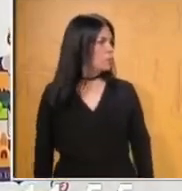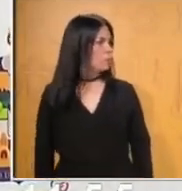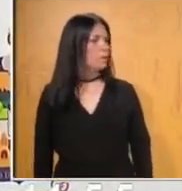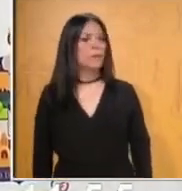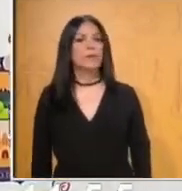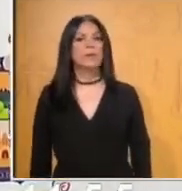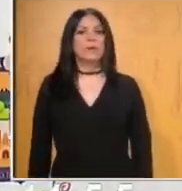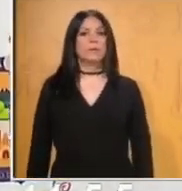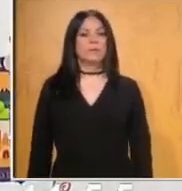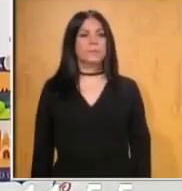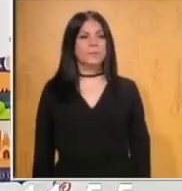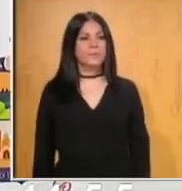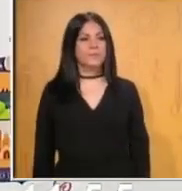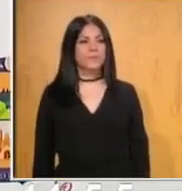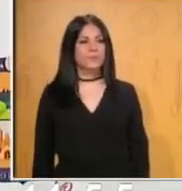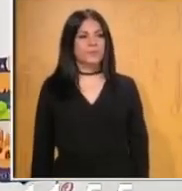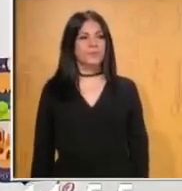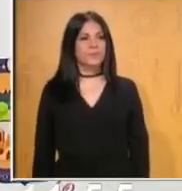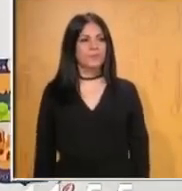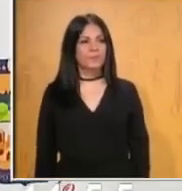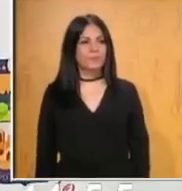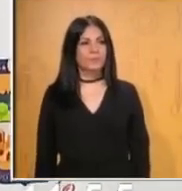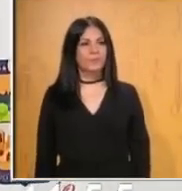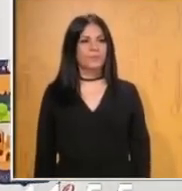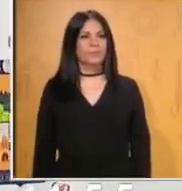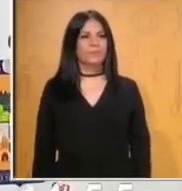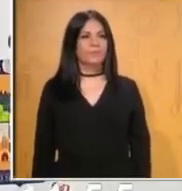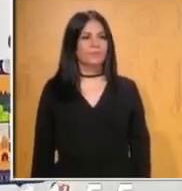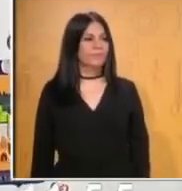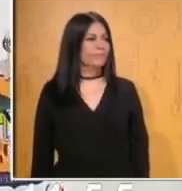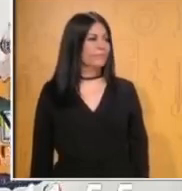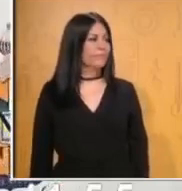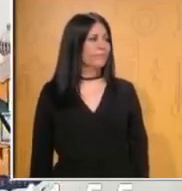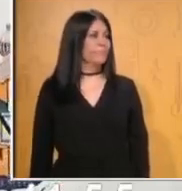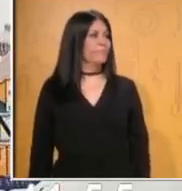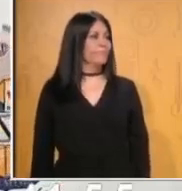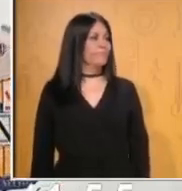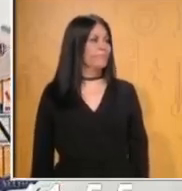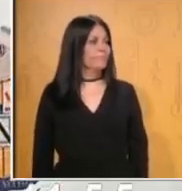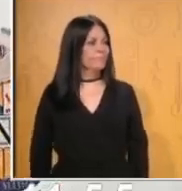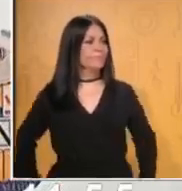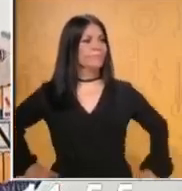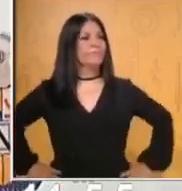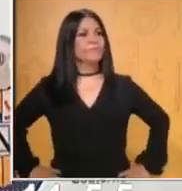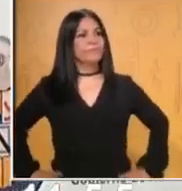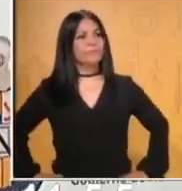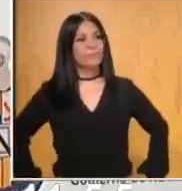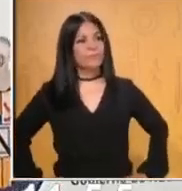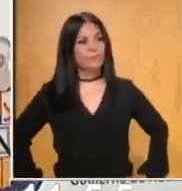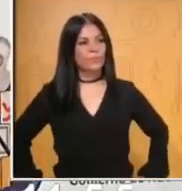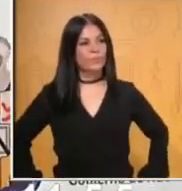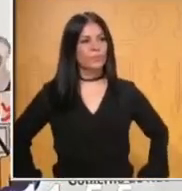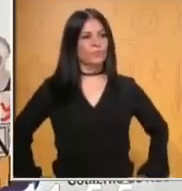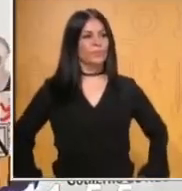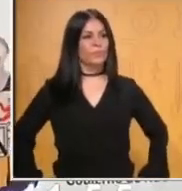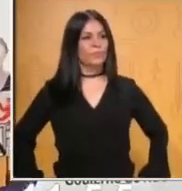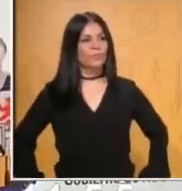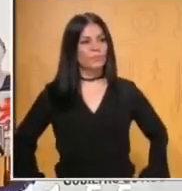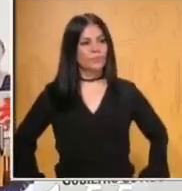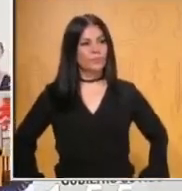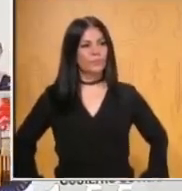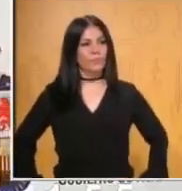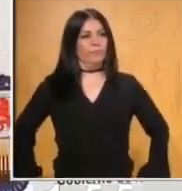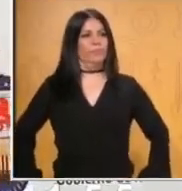2, 3, 4, 5, 6, 7, 8,